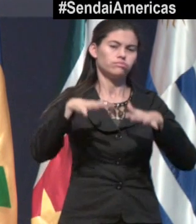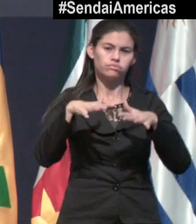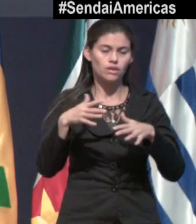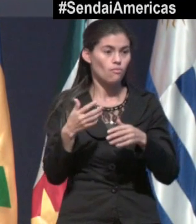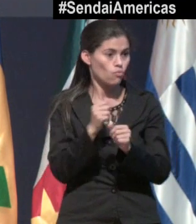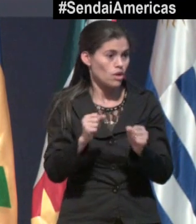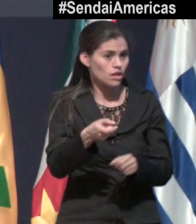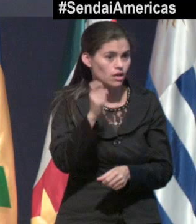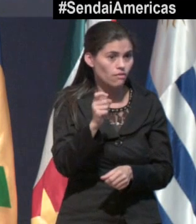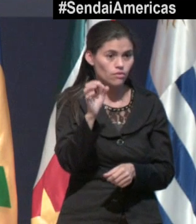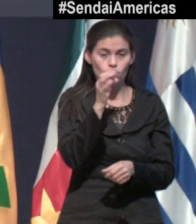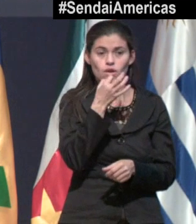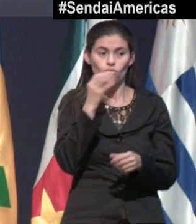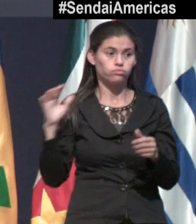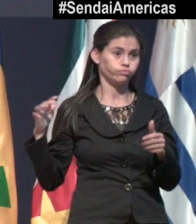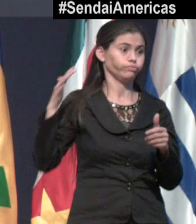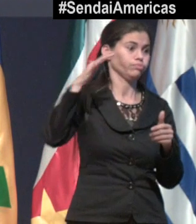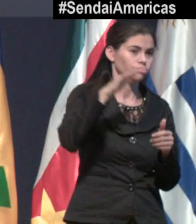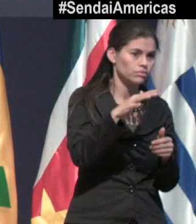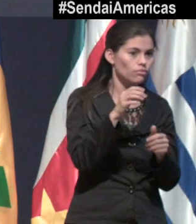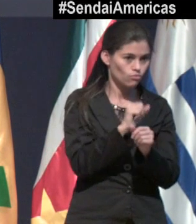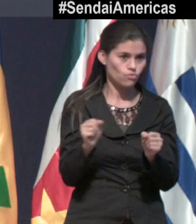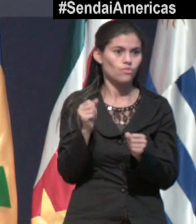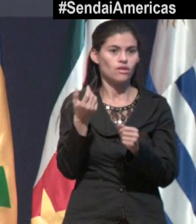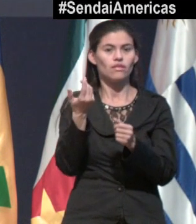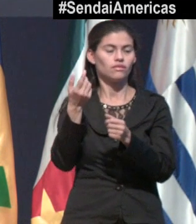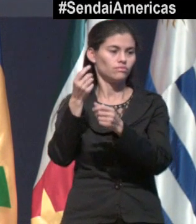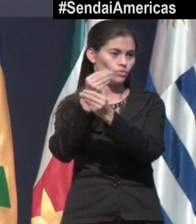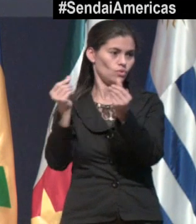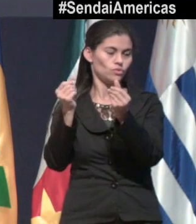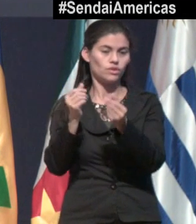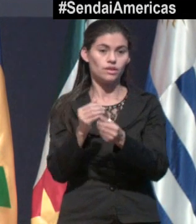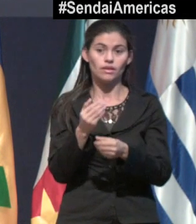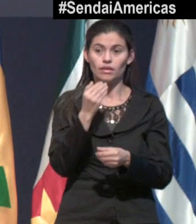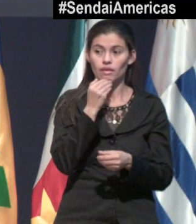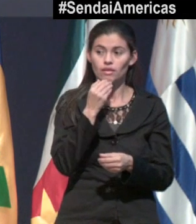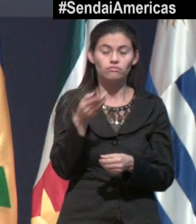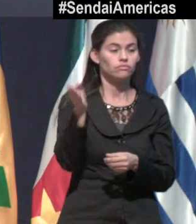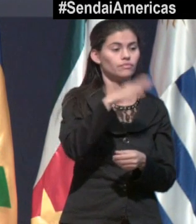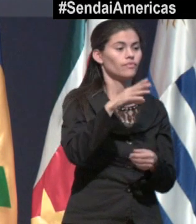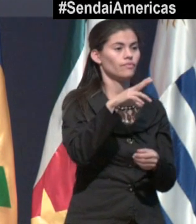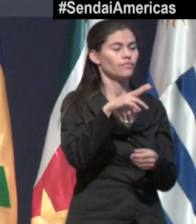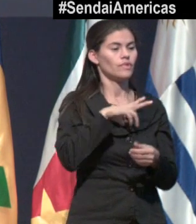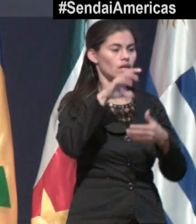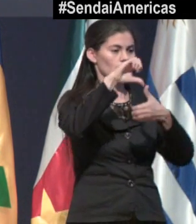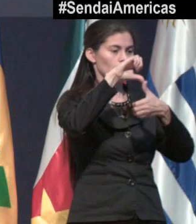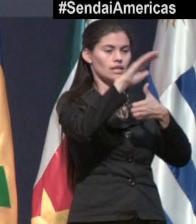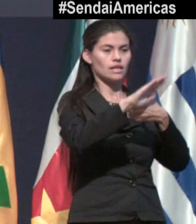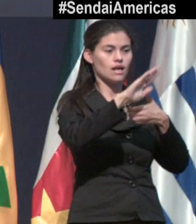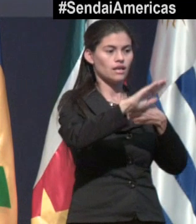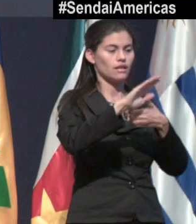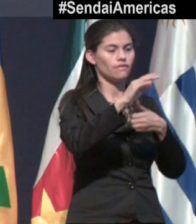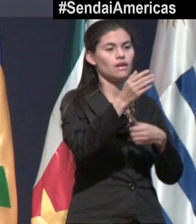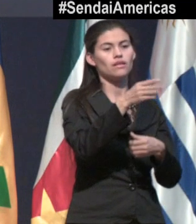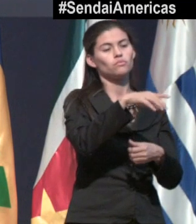bastante grandes como Katrina. A la izquierda, en cambio, tenemos Santa Lucía en el Caribe y Samoa en el